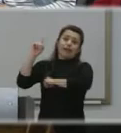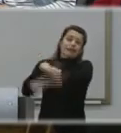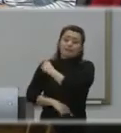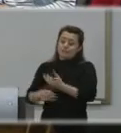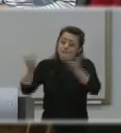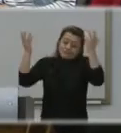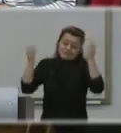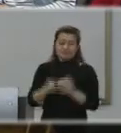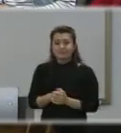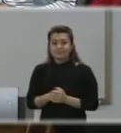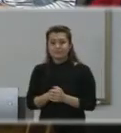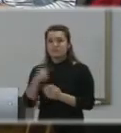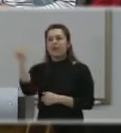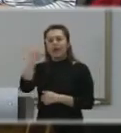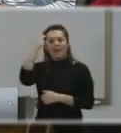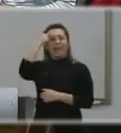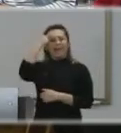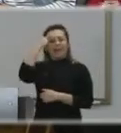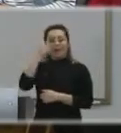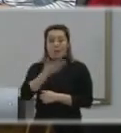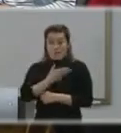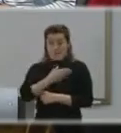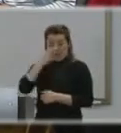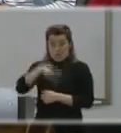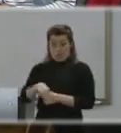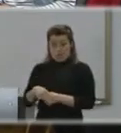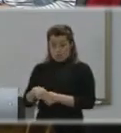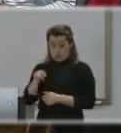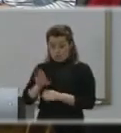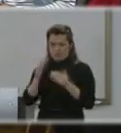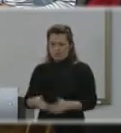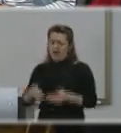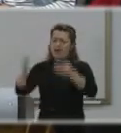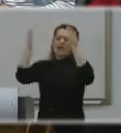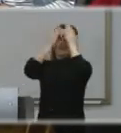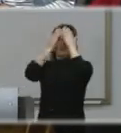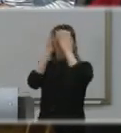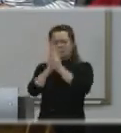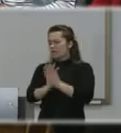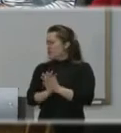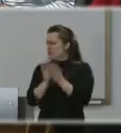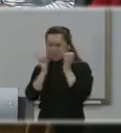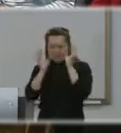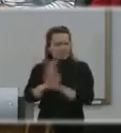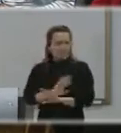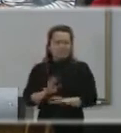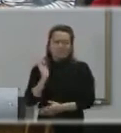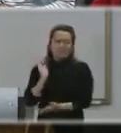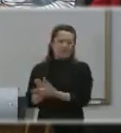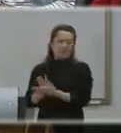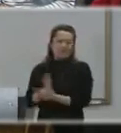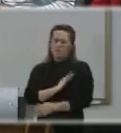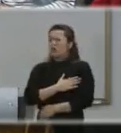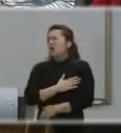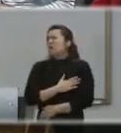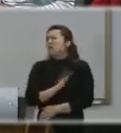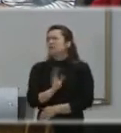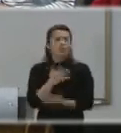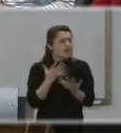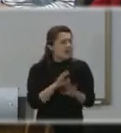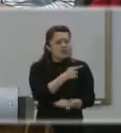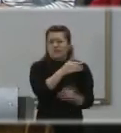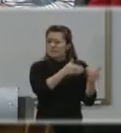¿sí? Como las mamás que tienen hijos con discapacidad, uy, no, terrible, ¿cómo le pasó eso? Nadie desearía tener